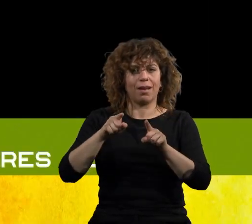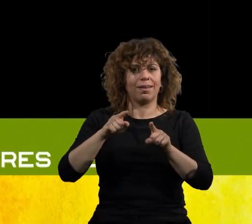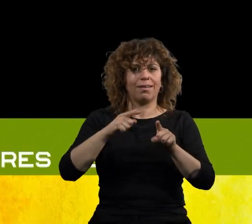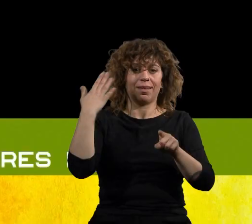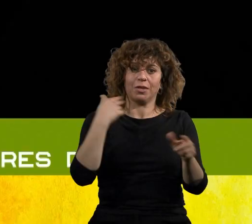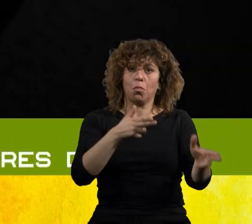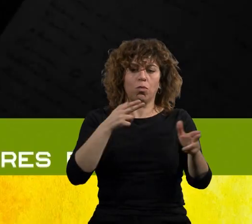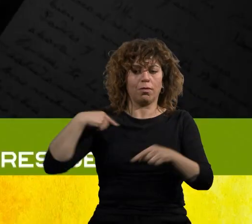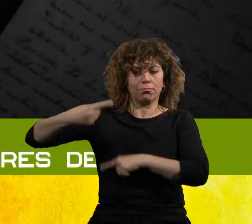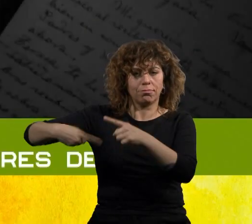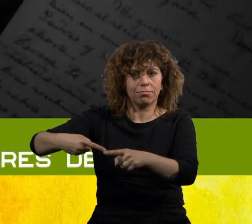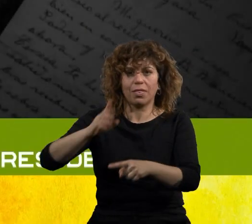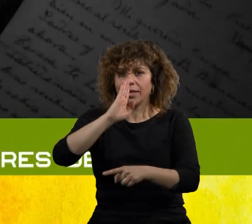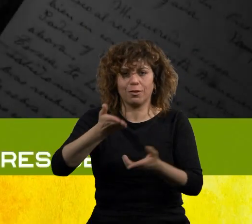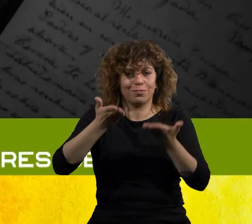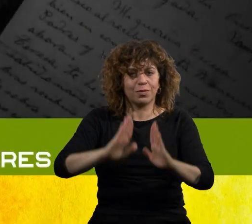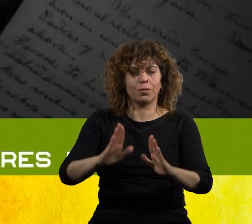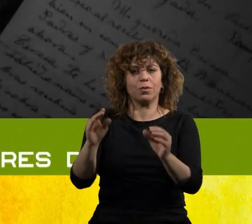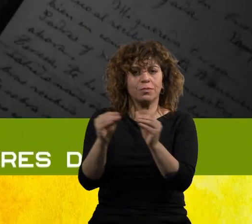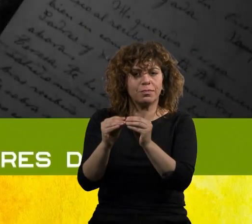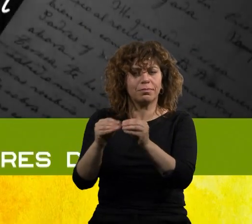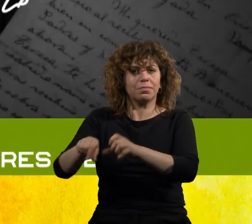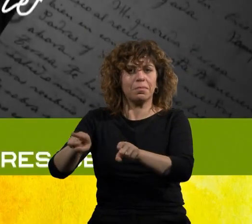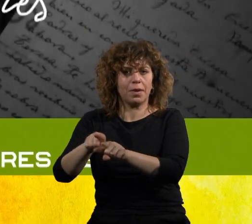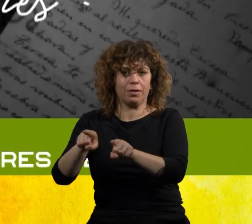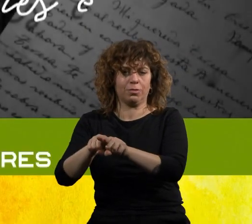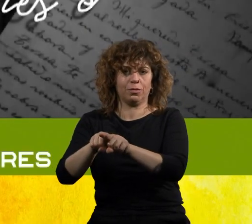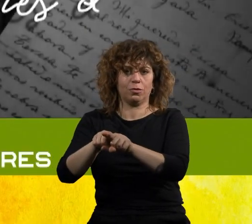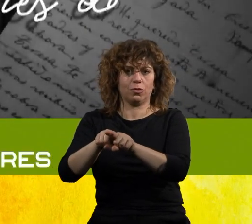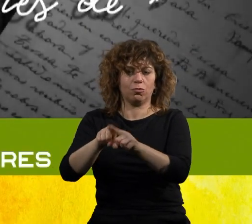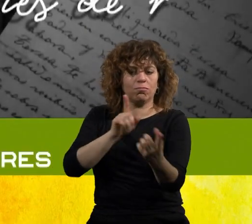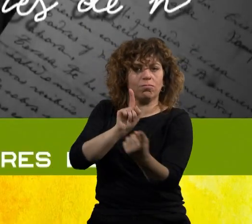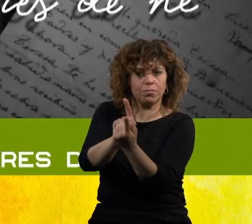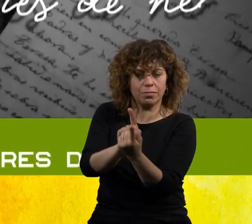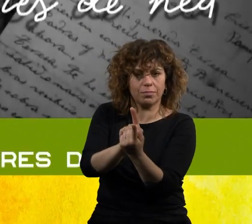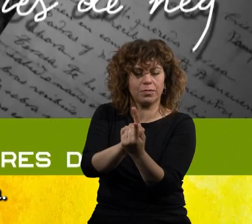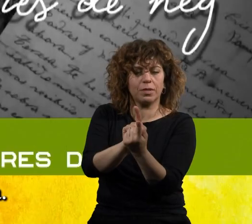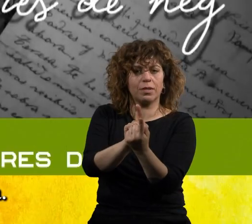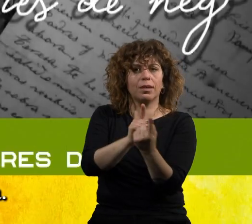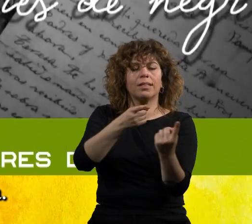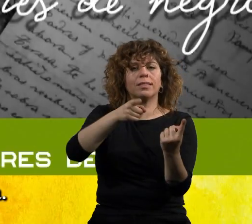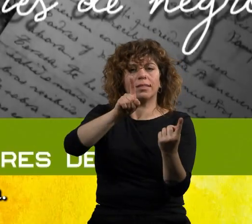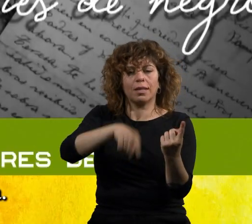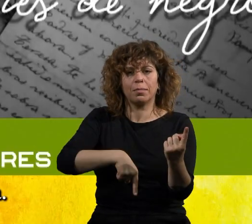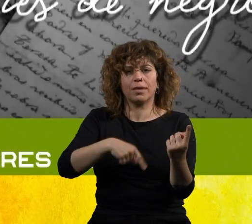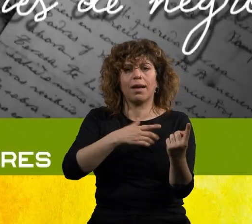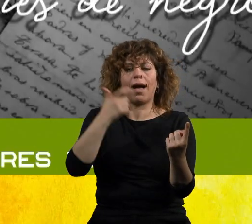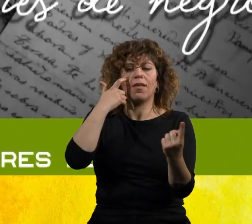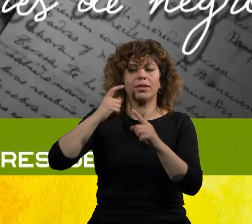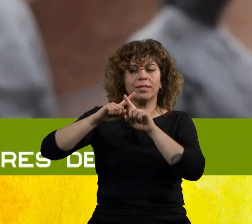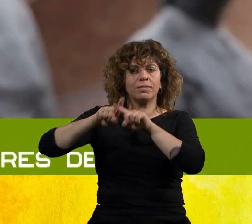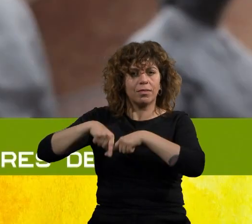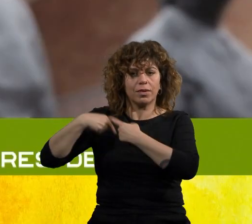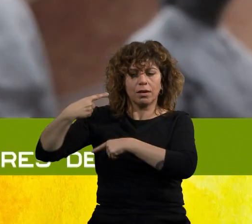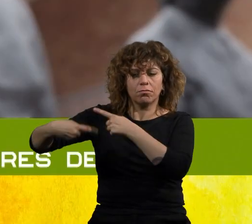todavía quedaban, ¿no? Hijos o sobrinos, incluso hermanos también. Y luego también quería ver un poco cómo se ha transmitido la historia, por eso